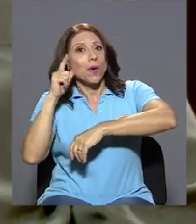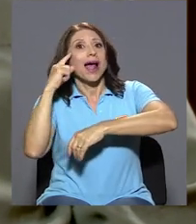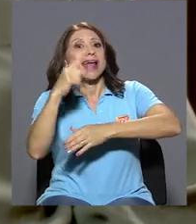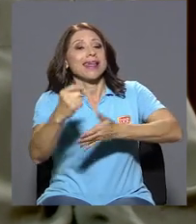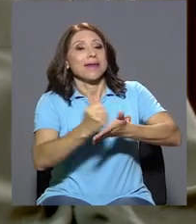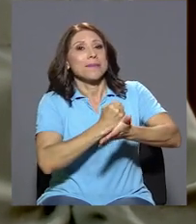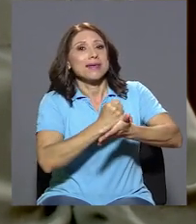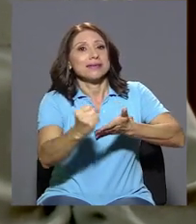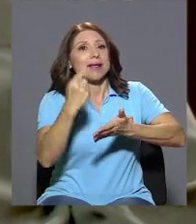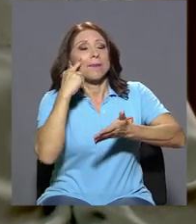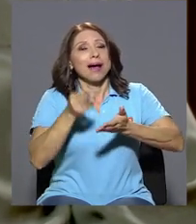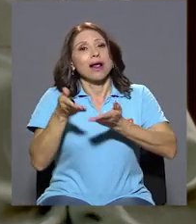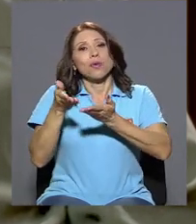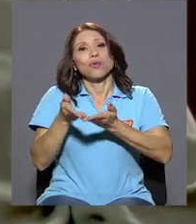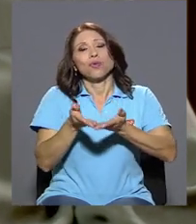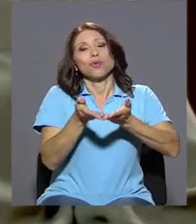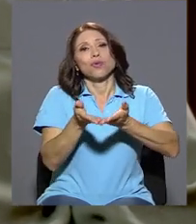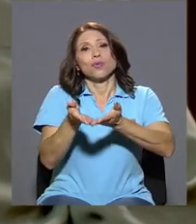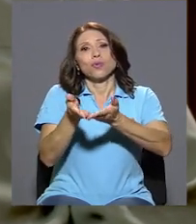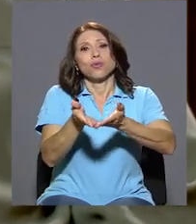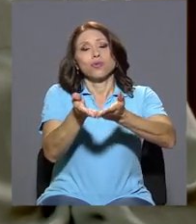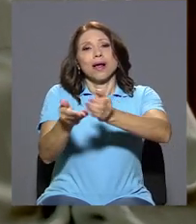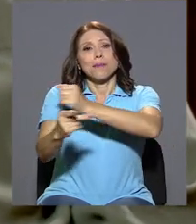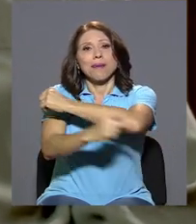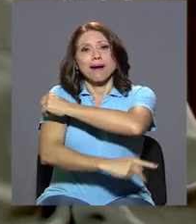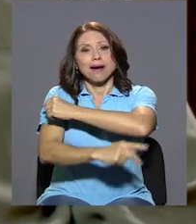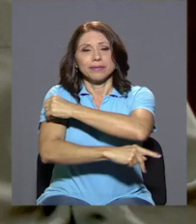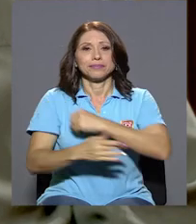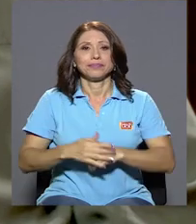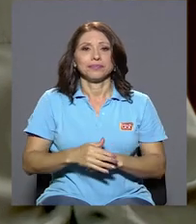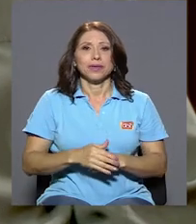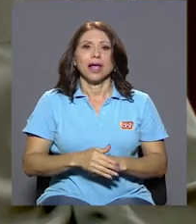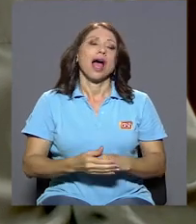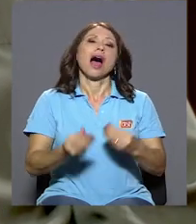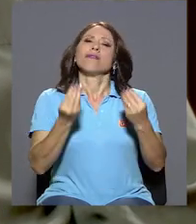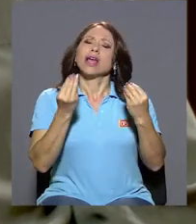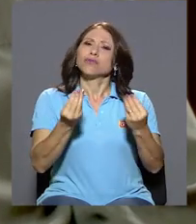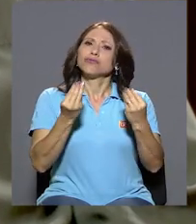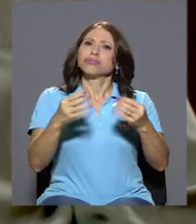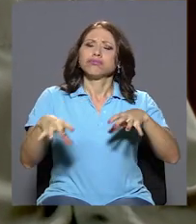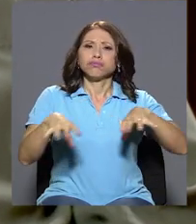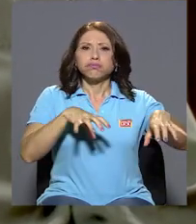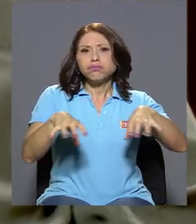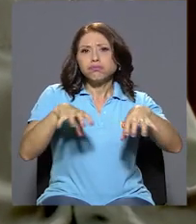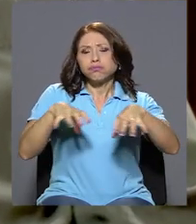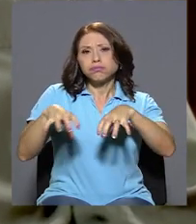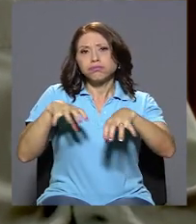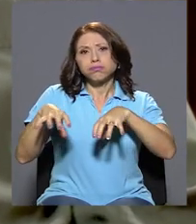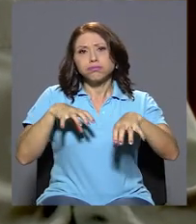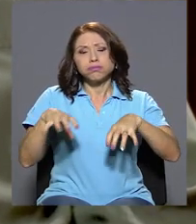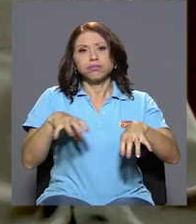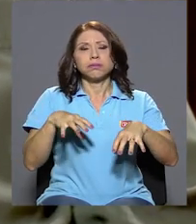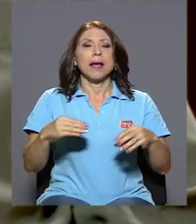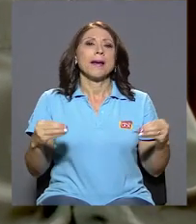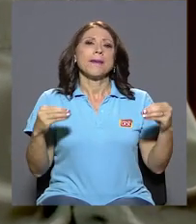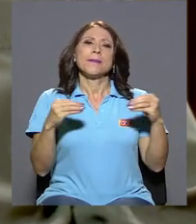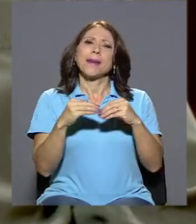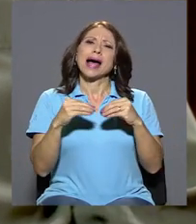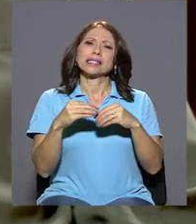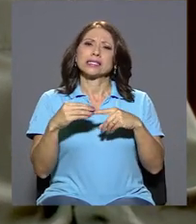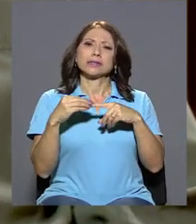para ir al país de donde a donde se dirigían no era había una gran actividad y